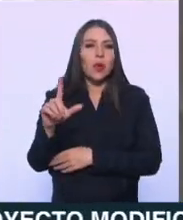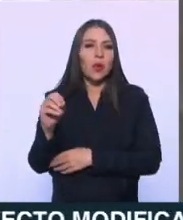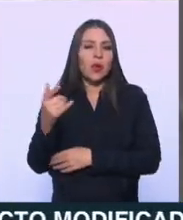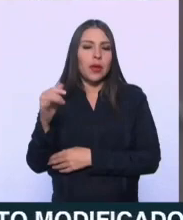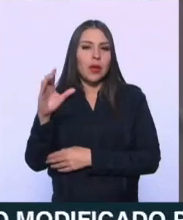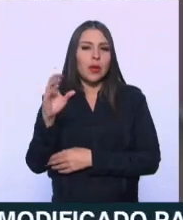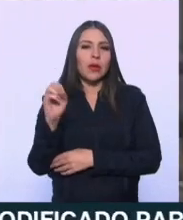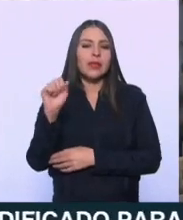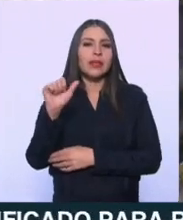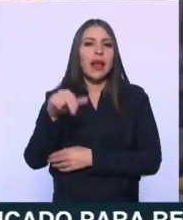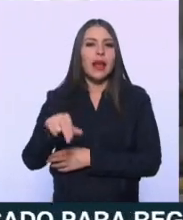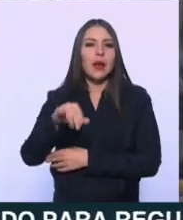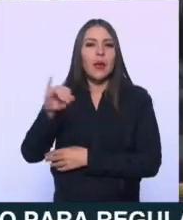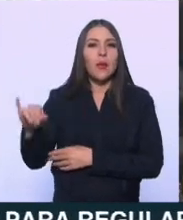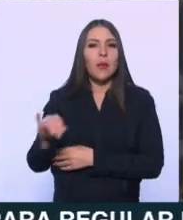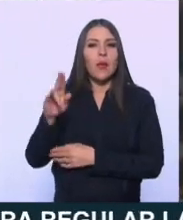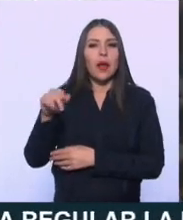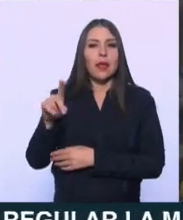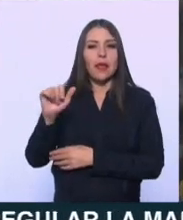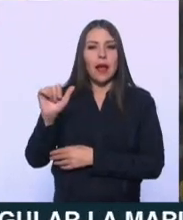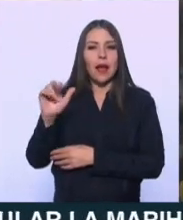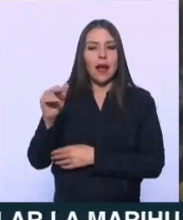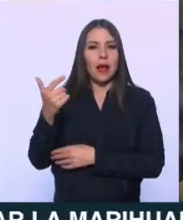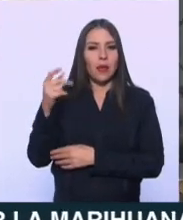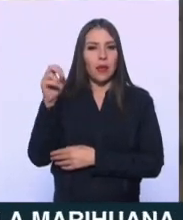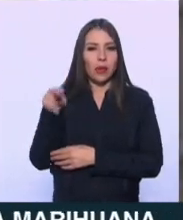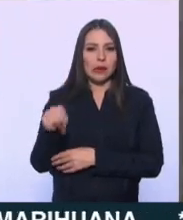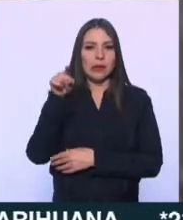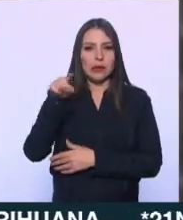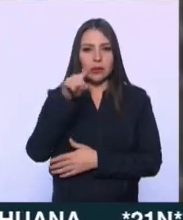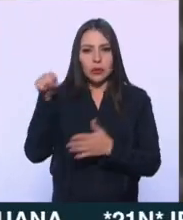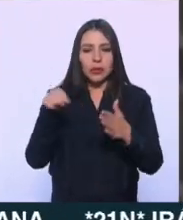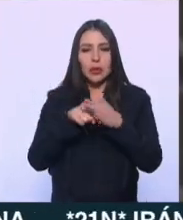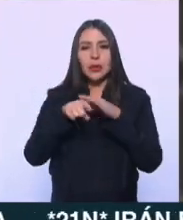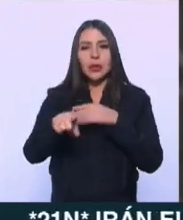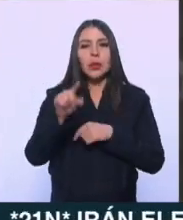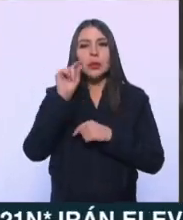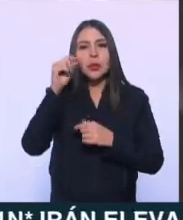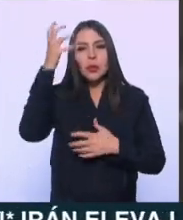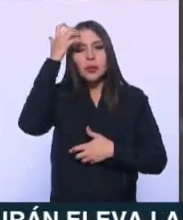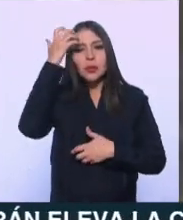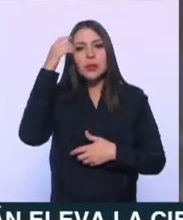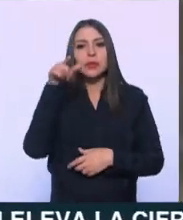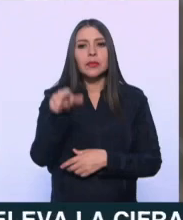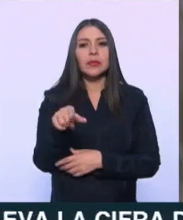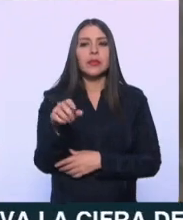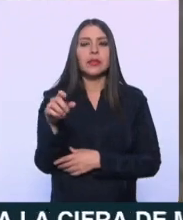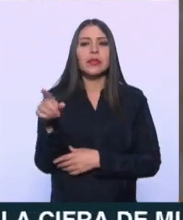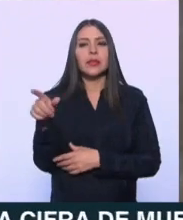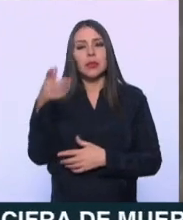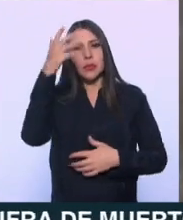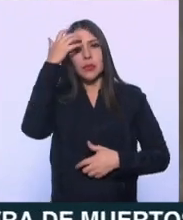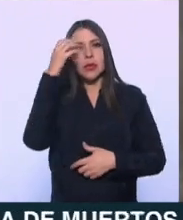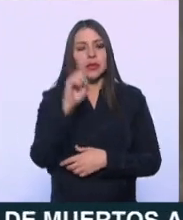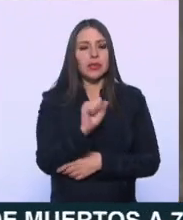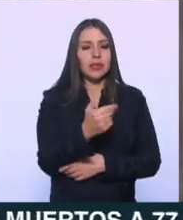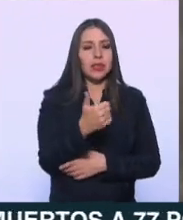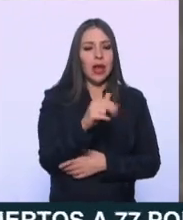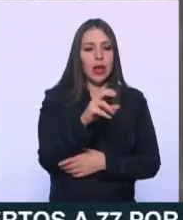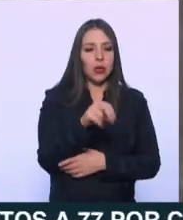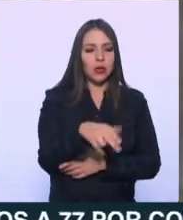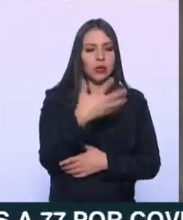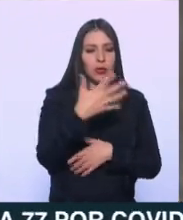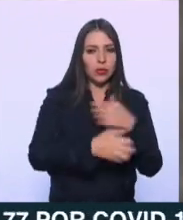de primates exóticos del Viejo Mundo que habitan en la Ciudad de México. Sharon, de 5 años, y Dakarai, de